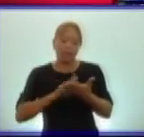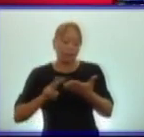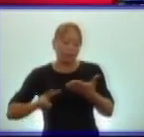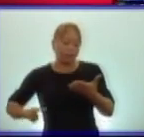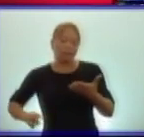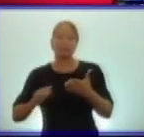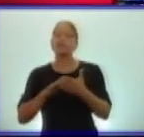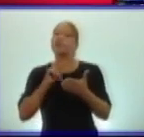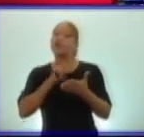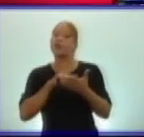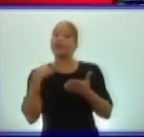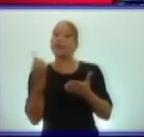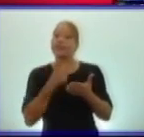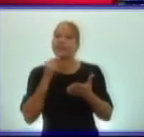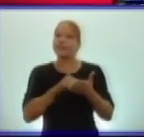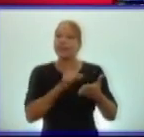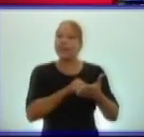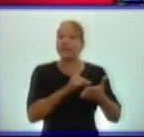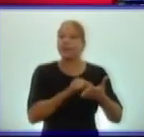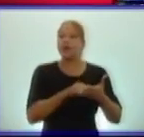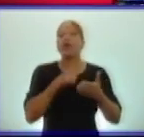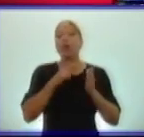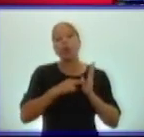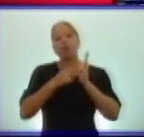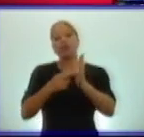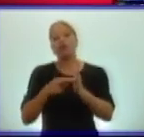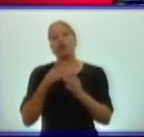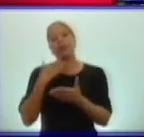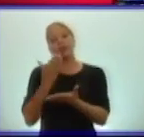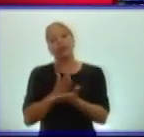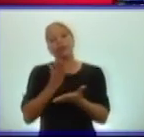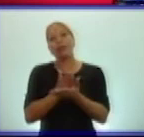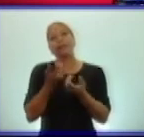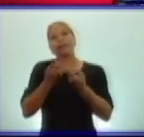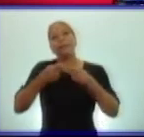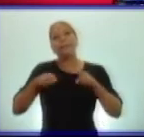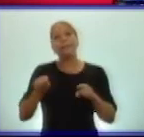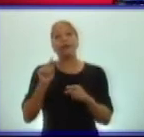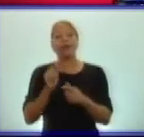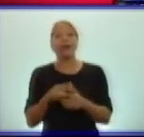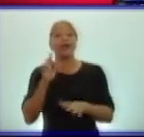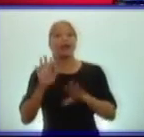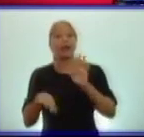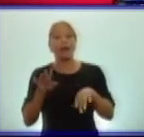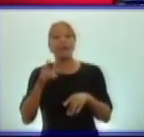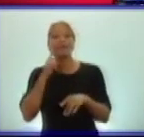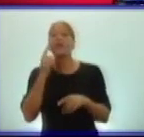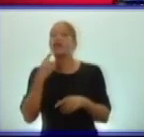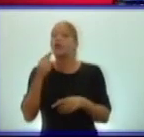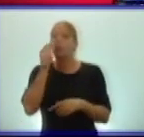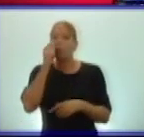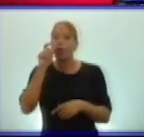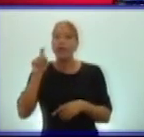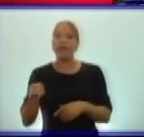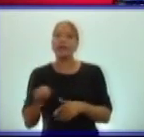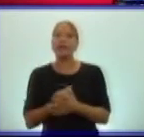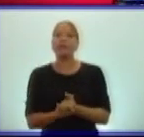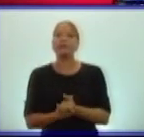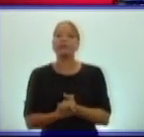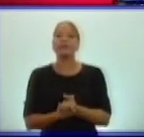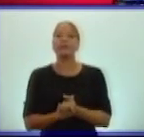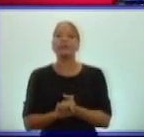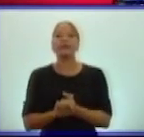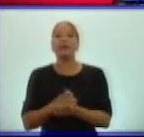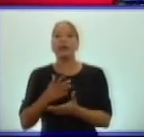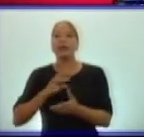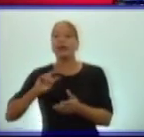estamos insistiendo, y es un consejo además que doy a los estudiantes, porque a veces nos encontramos que los estudiantes